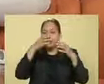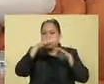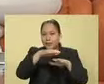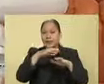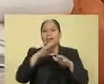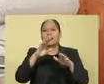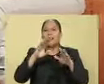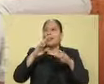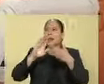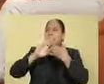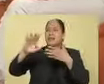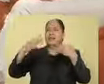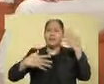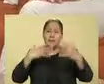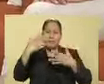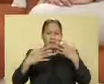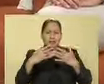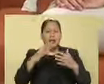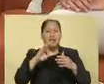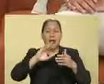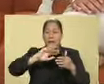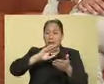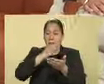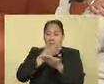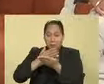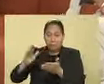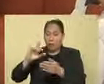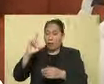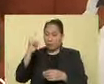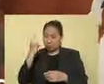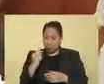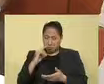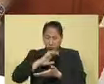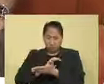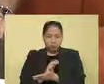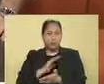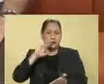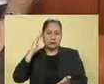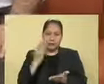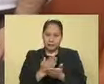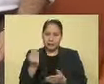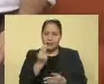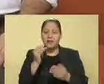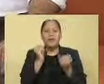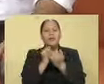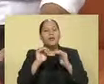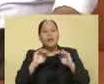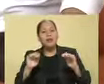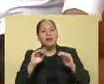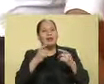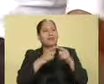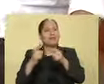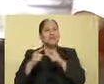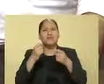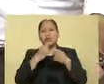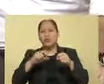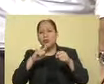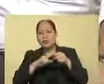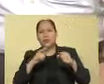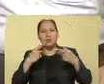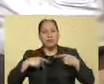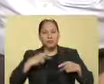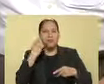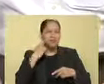supuesto, contra la violencia, no más exclusión ni discriminación. La Dirección General de Igualdad y Diversidad Social planea e